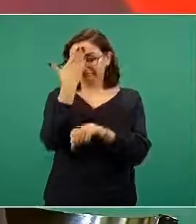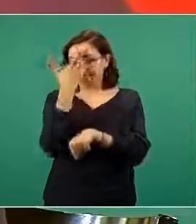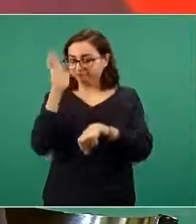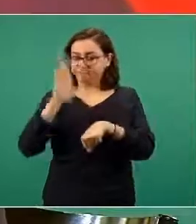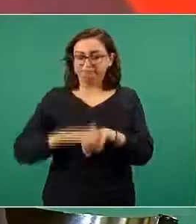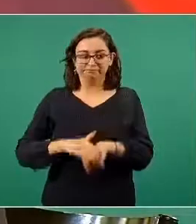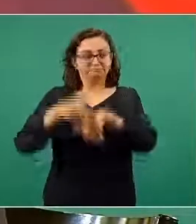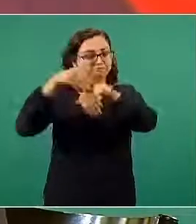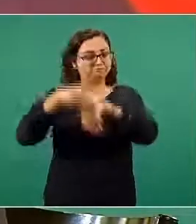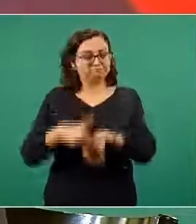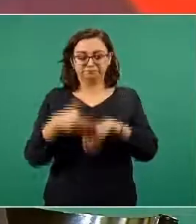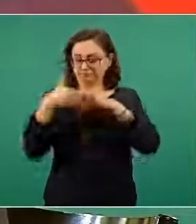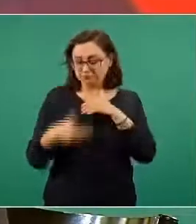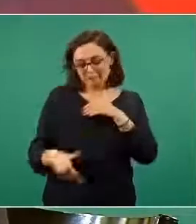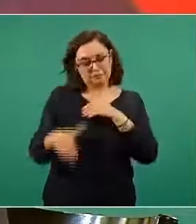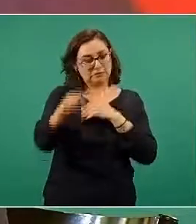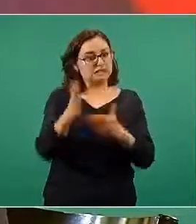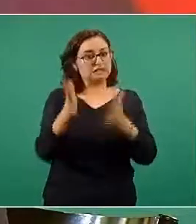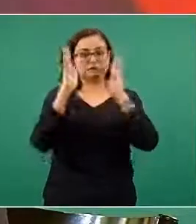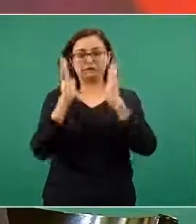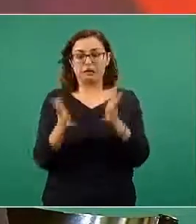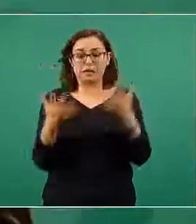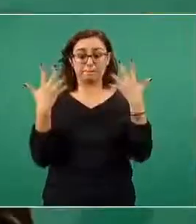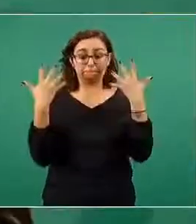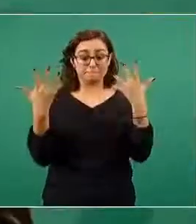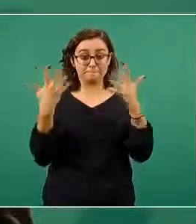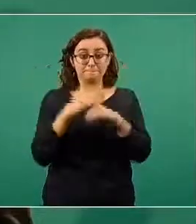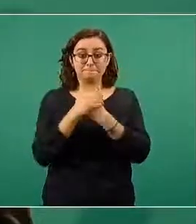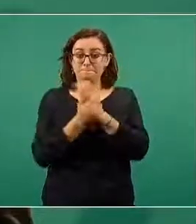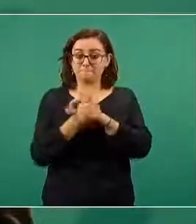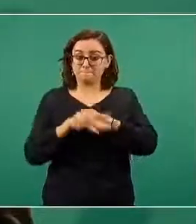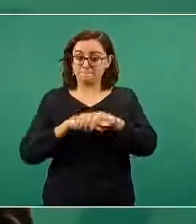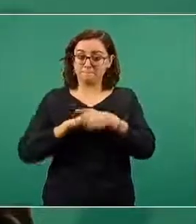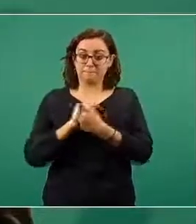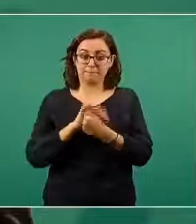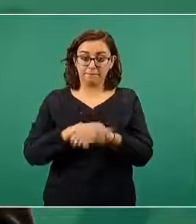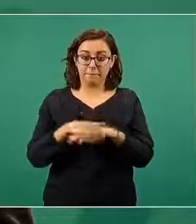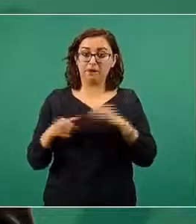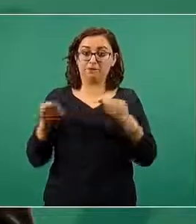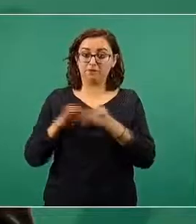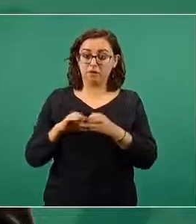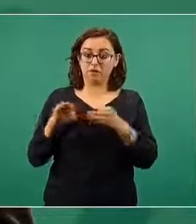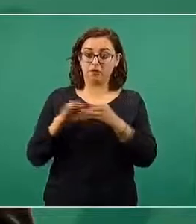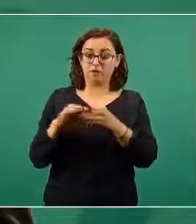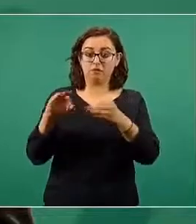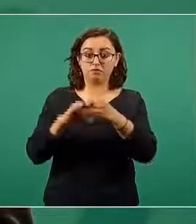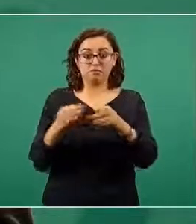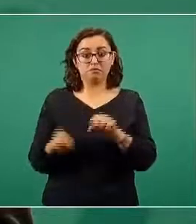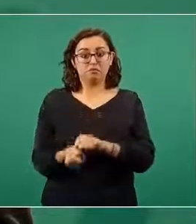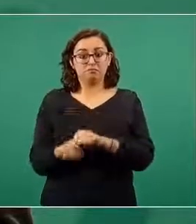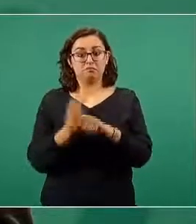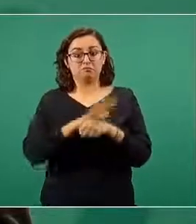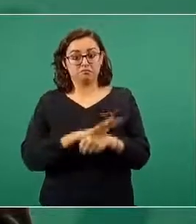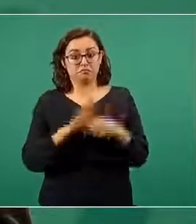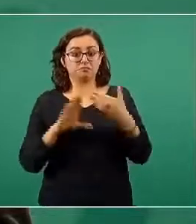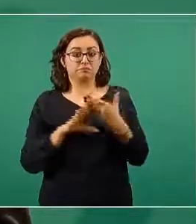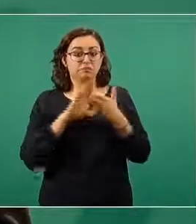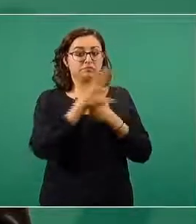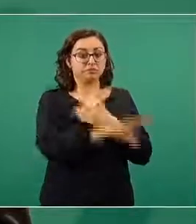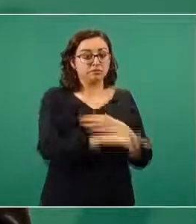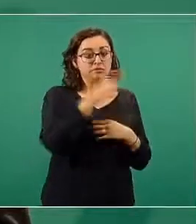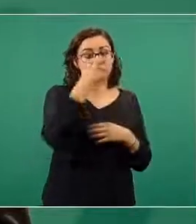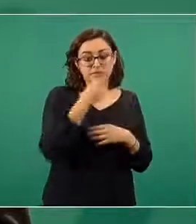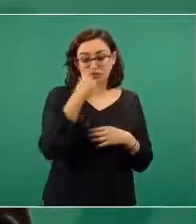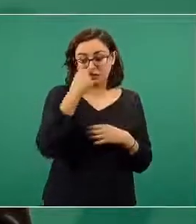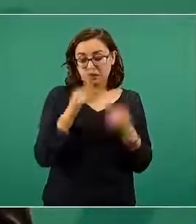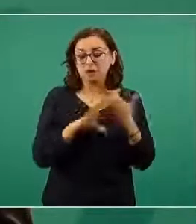casas para quedarse. El lavado de manos frecuente no solo nos va a servir para prevenir enfermedades respiratorias, sino